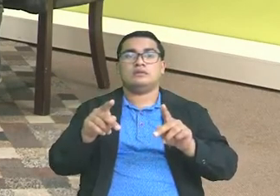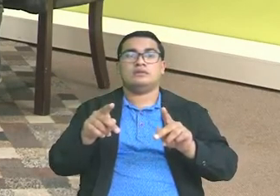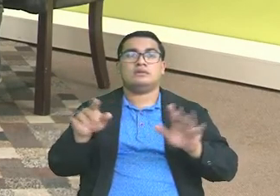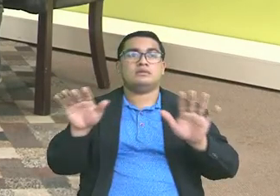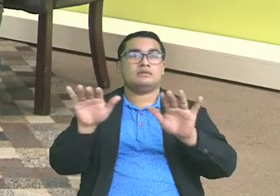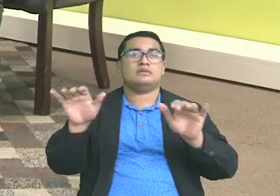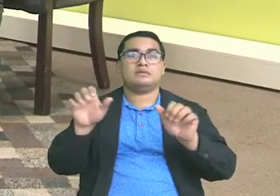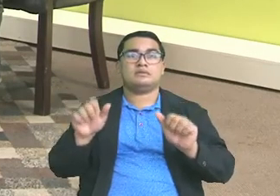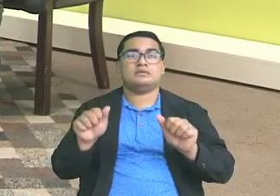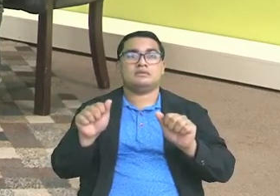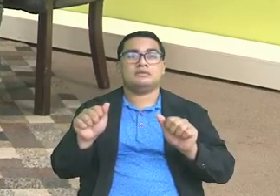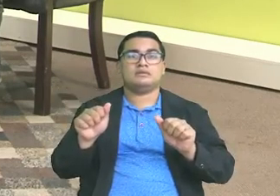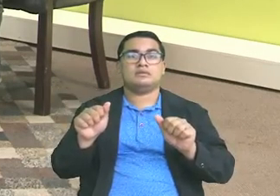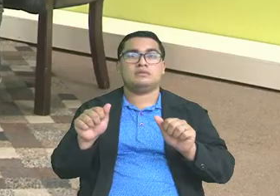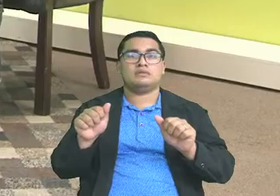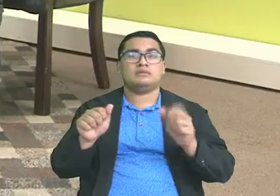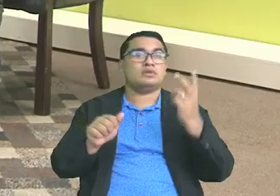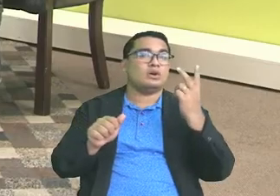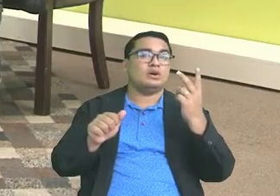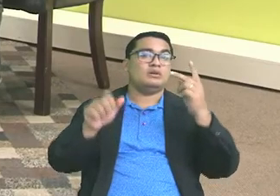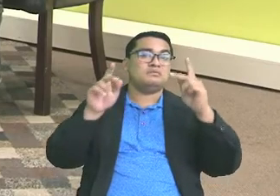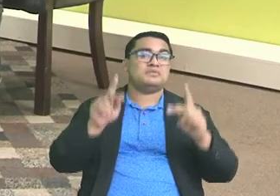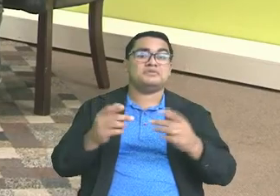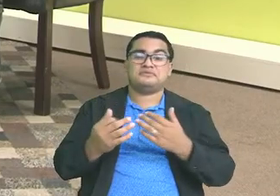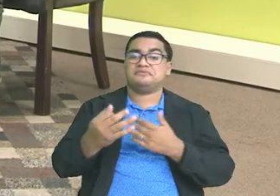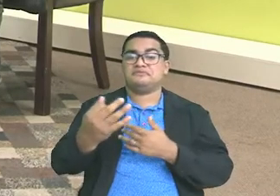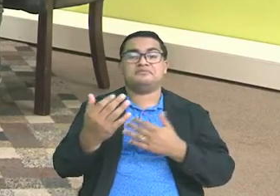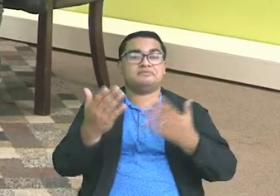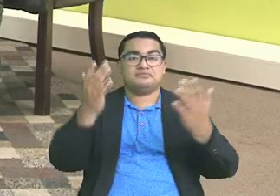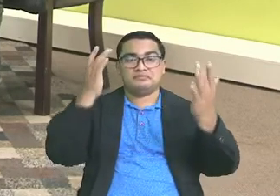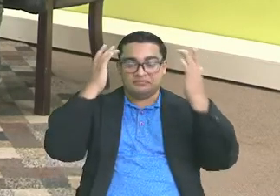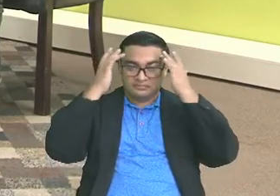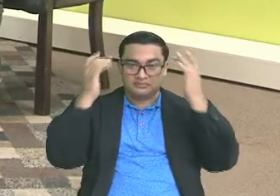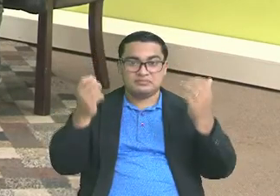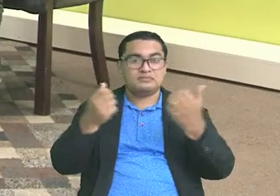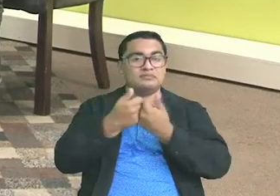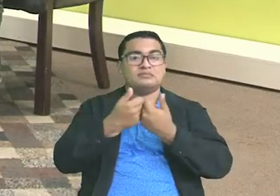nosotros. 2 tarde o temprano vamos a padecer